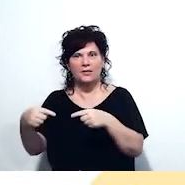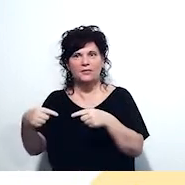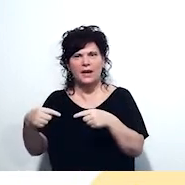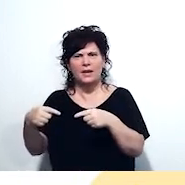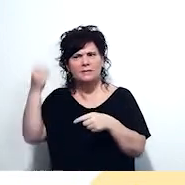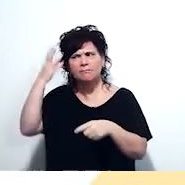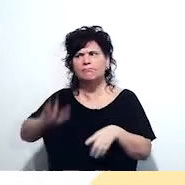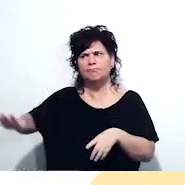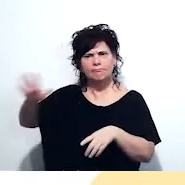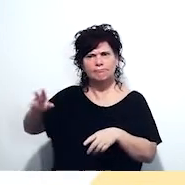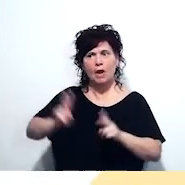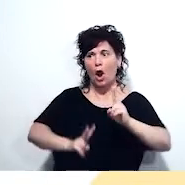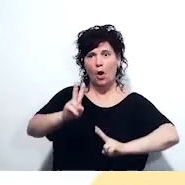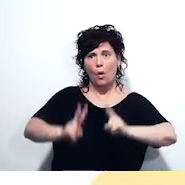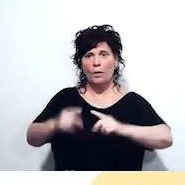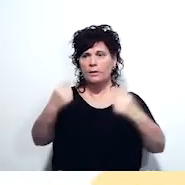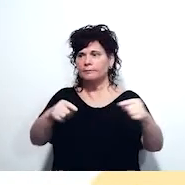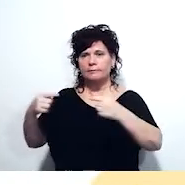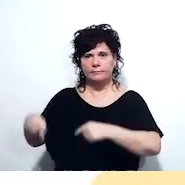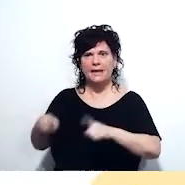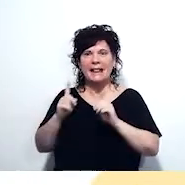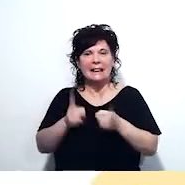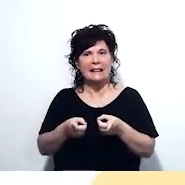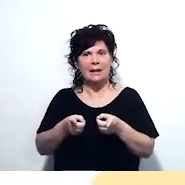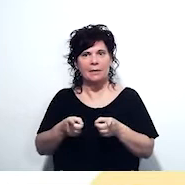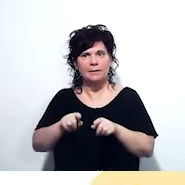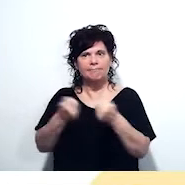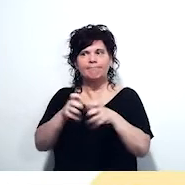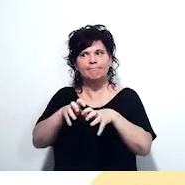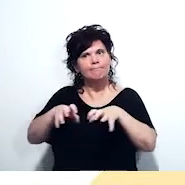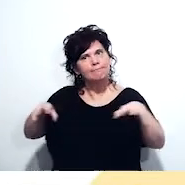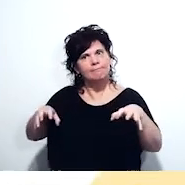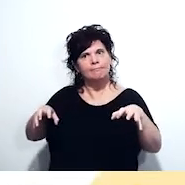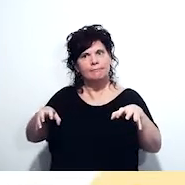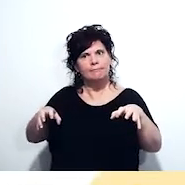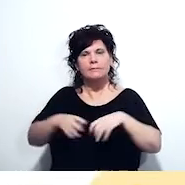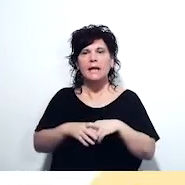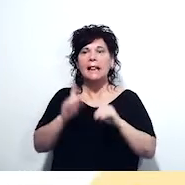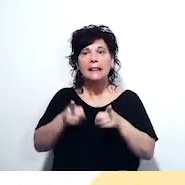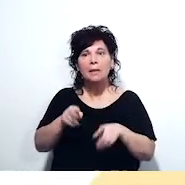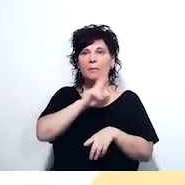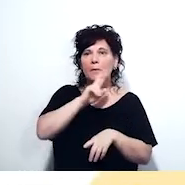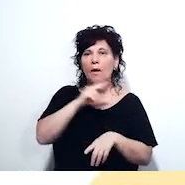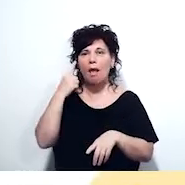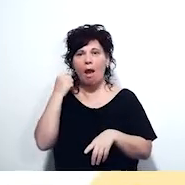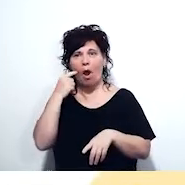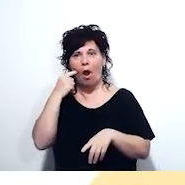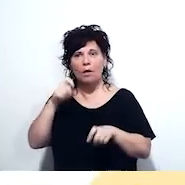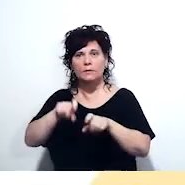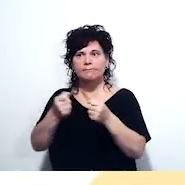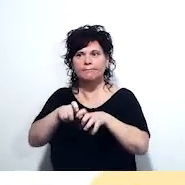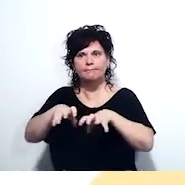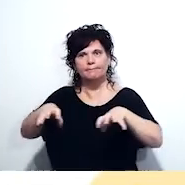ya vimos, entre zonas rurales y urbanas. También hay un gap, una brecha importante entre hombres y mujeres. Si bien las